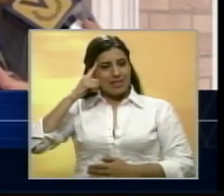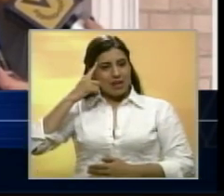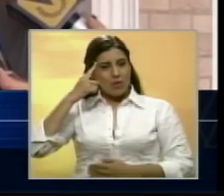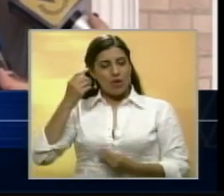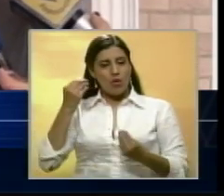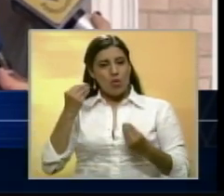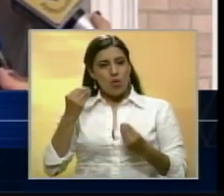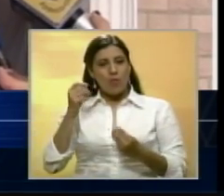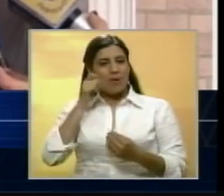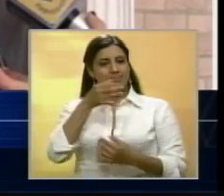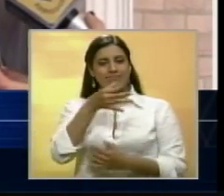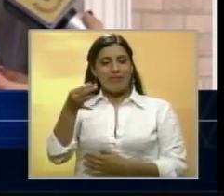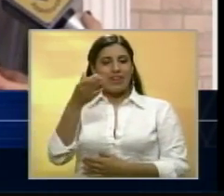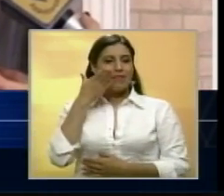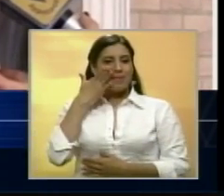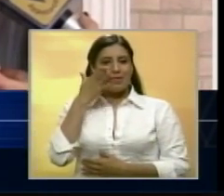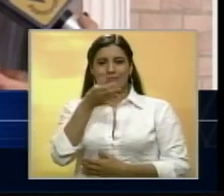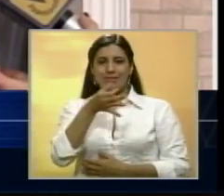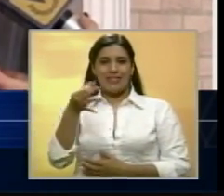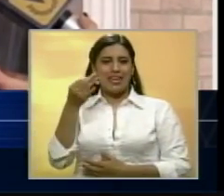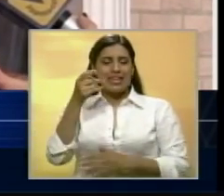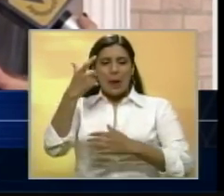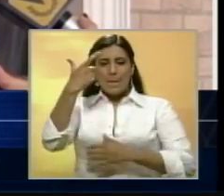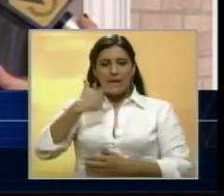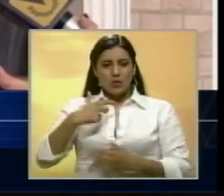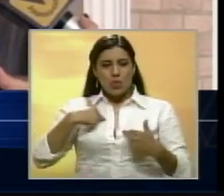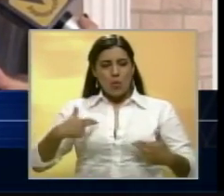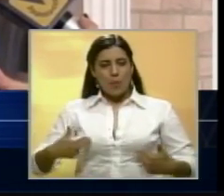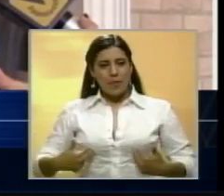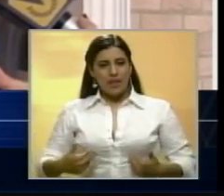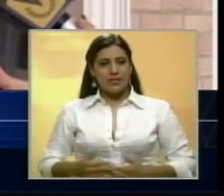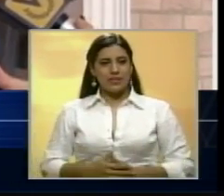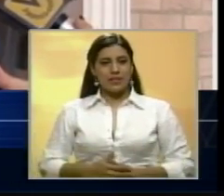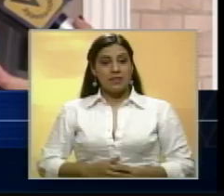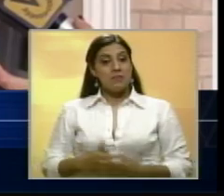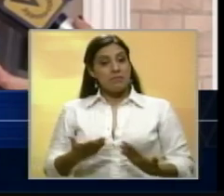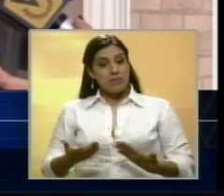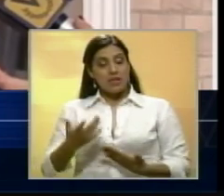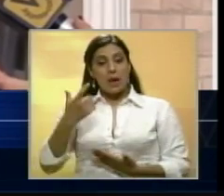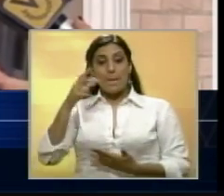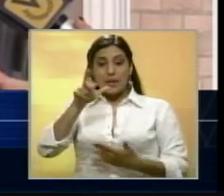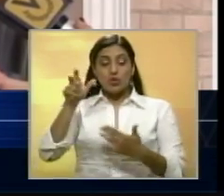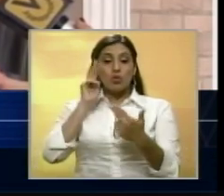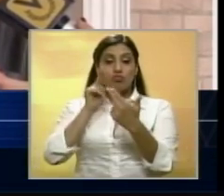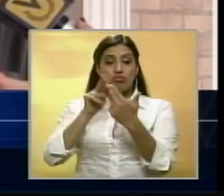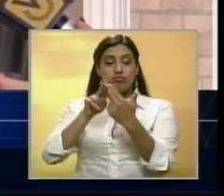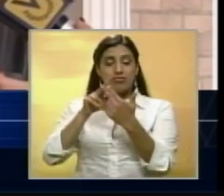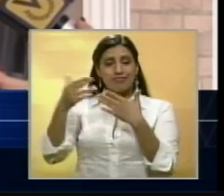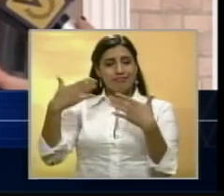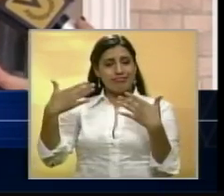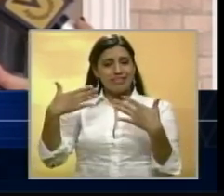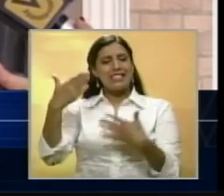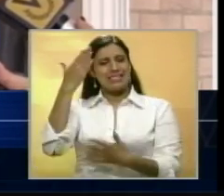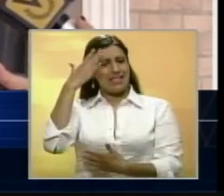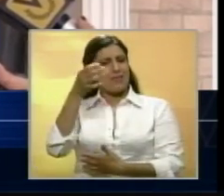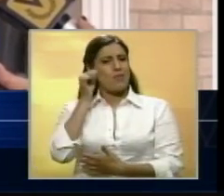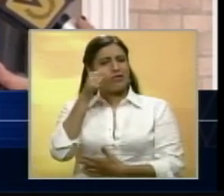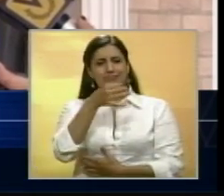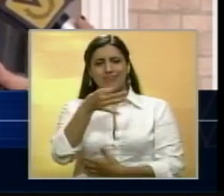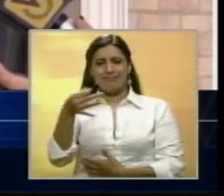como una excelente madre, excelente persona. Los que la conocieron, que compartieron con ella, saben que es